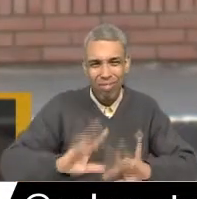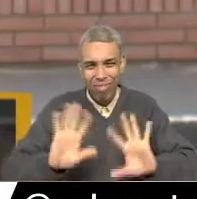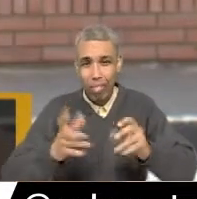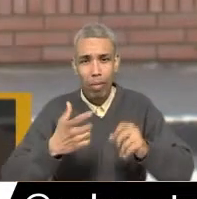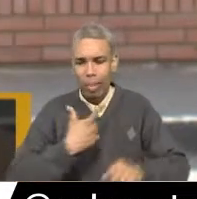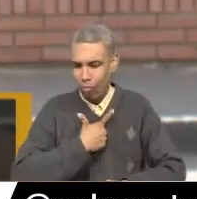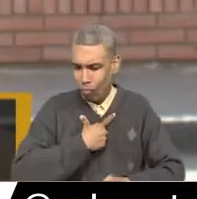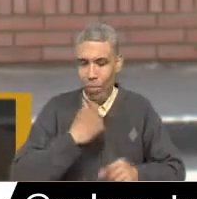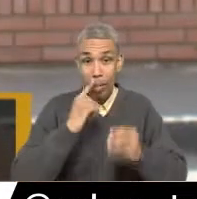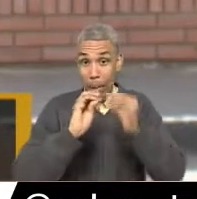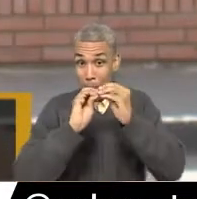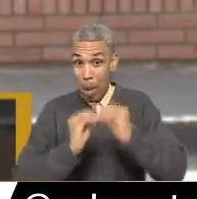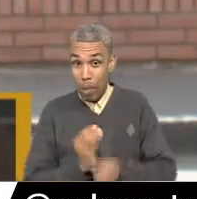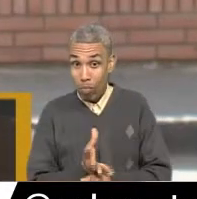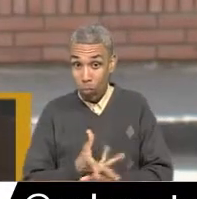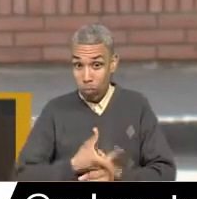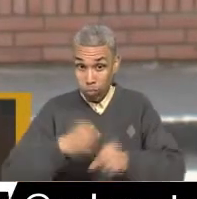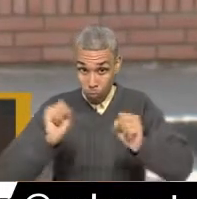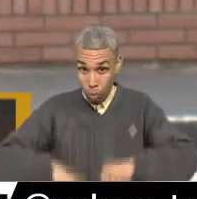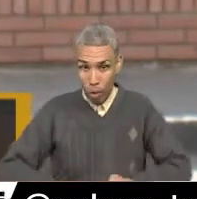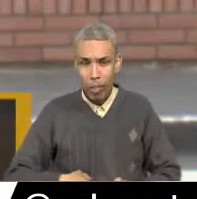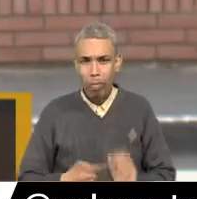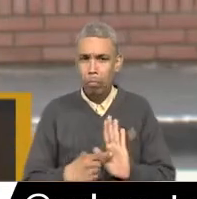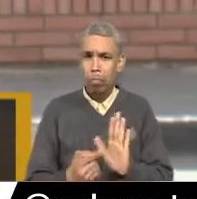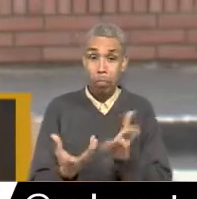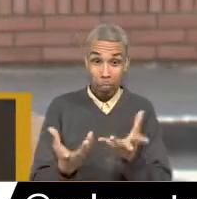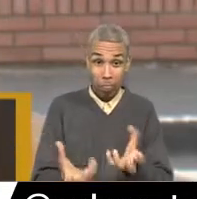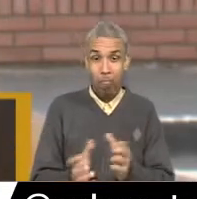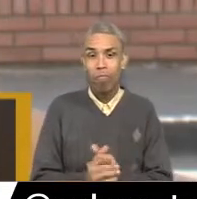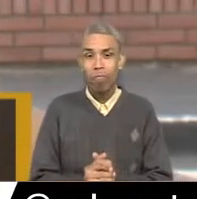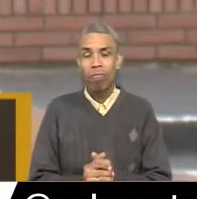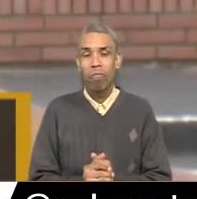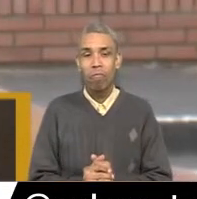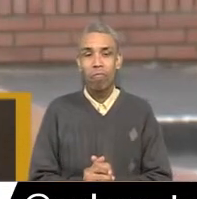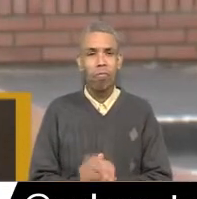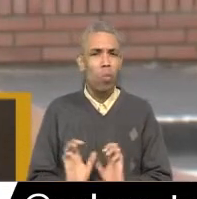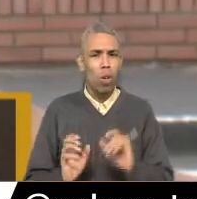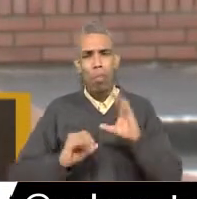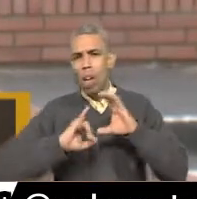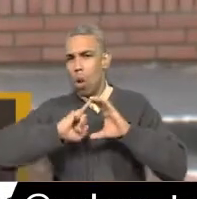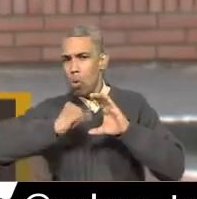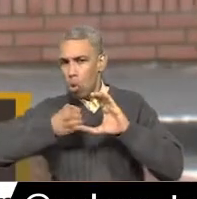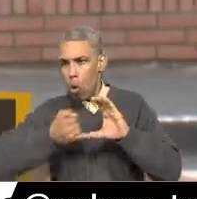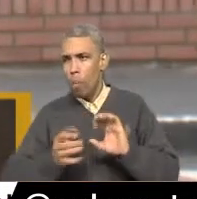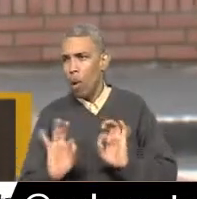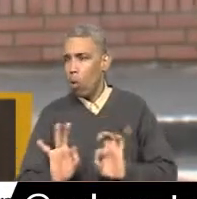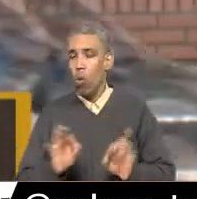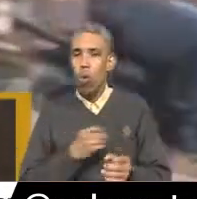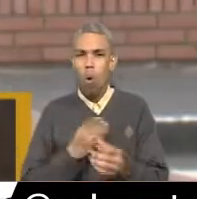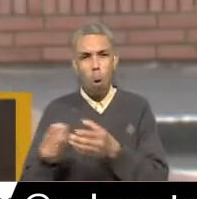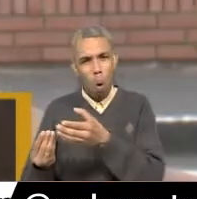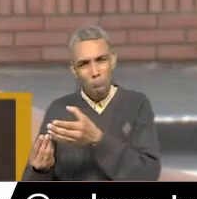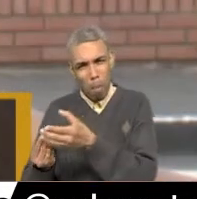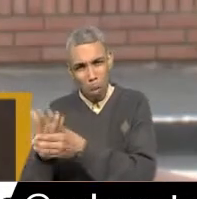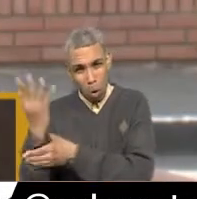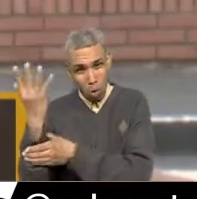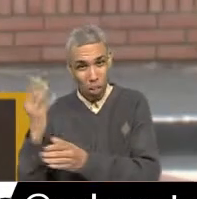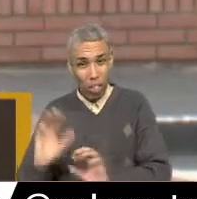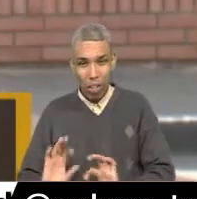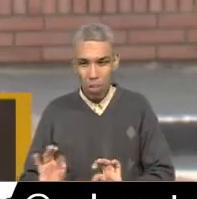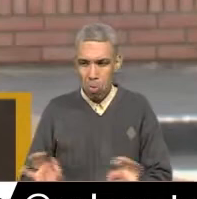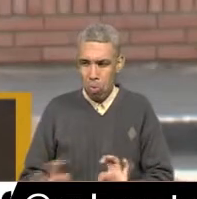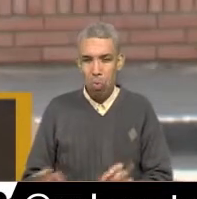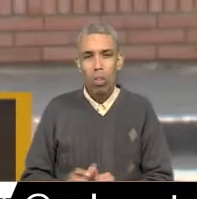y que todas las personas que quieran hacer sus apuestas ahí, sus conceptos de moda, su fabricación de y elaboración